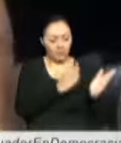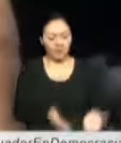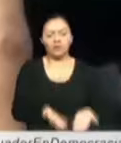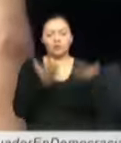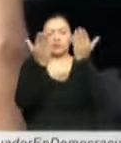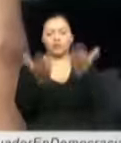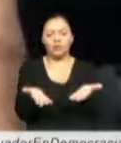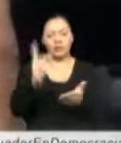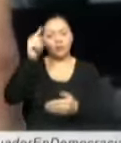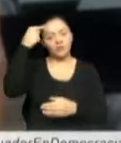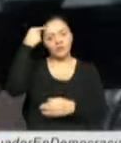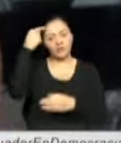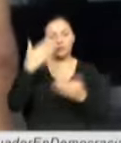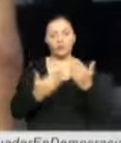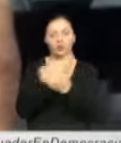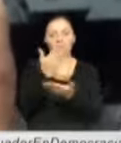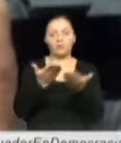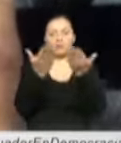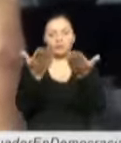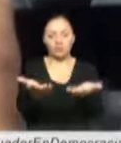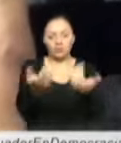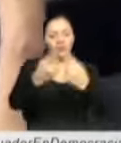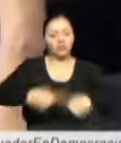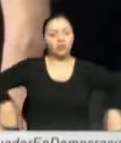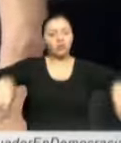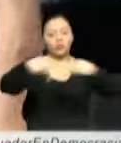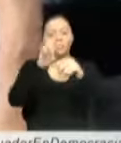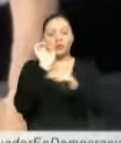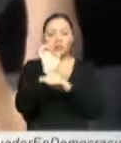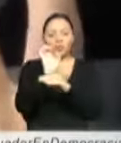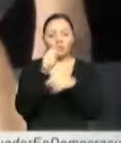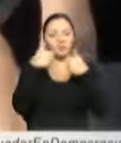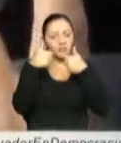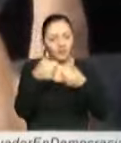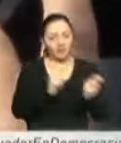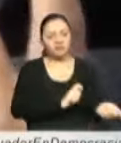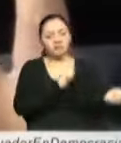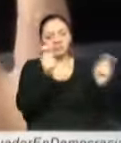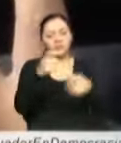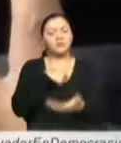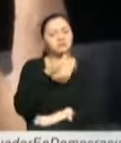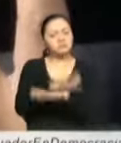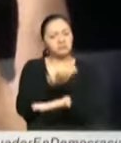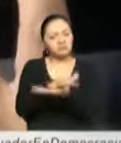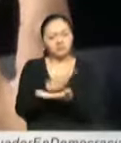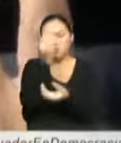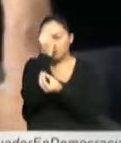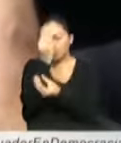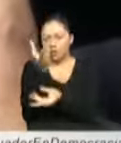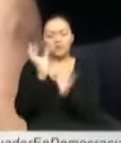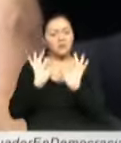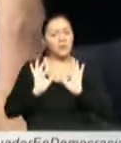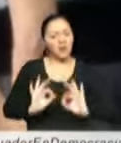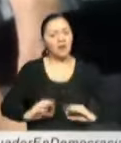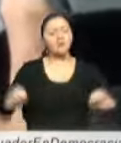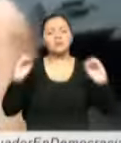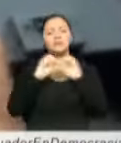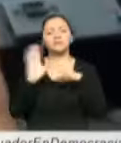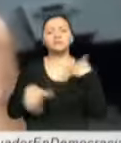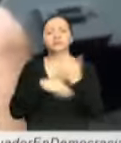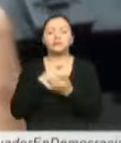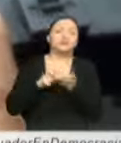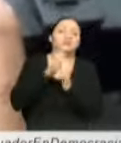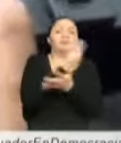mesa servida al nuevo gobierno, porque es la mesa servida al pueblo ecuatoriano. Va a ser una transición pacífica, informada, sin